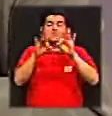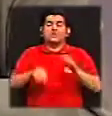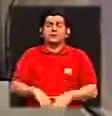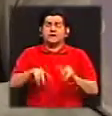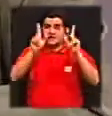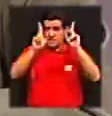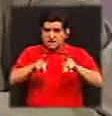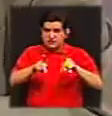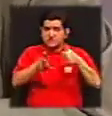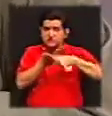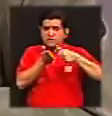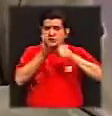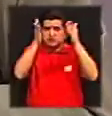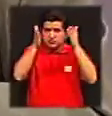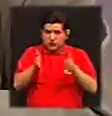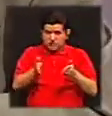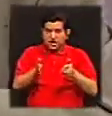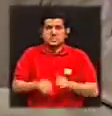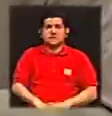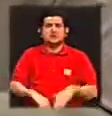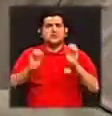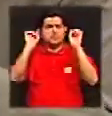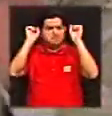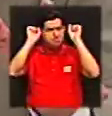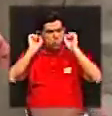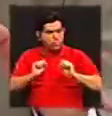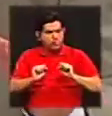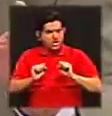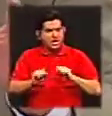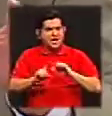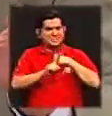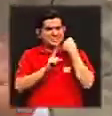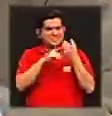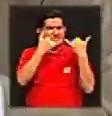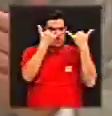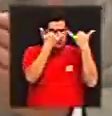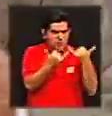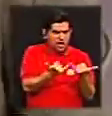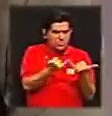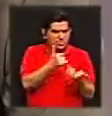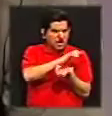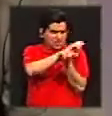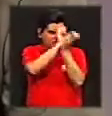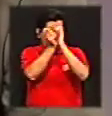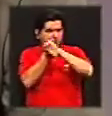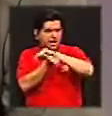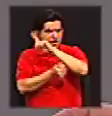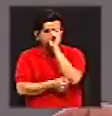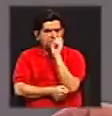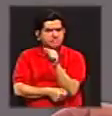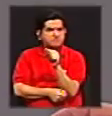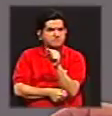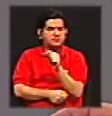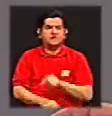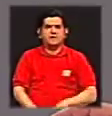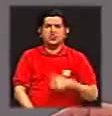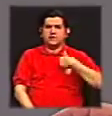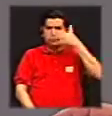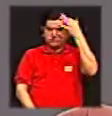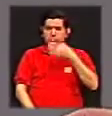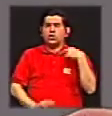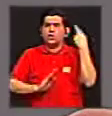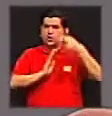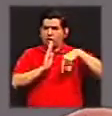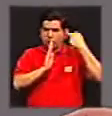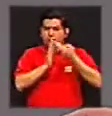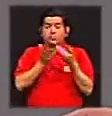¿Y en qué medida puede hacer que la fotografía que estamos viendo ahora pueda variar? Creo que su papel